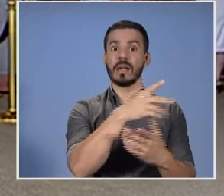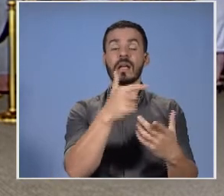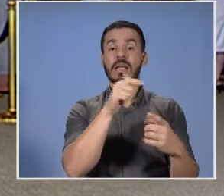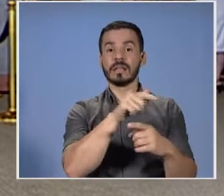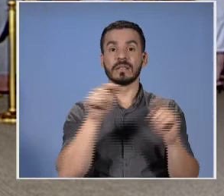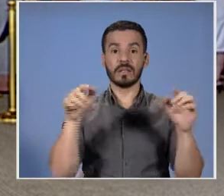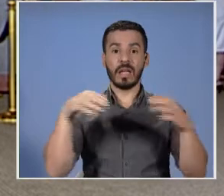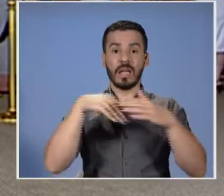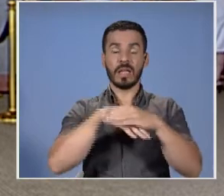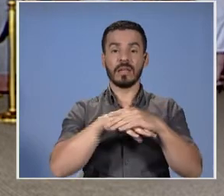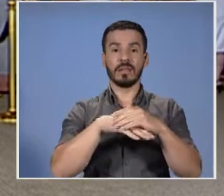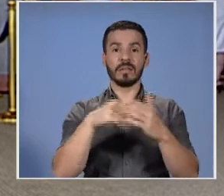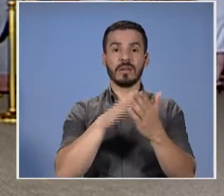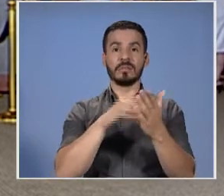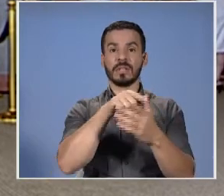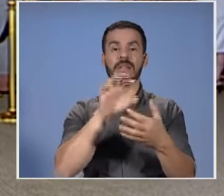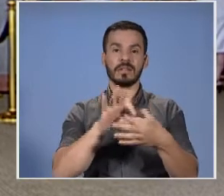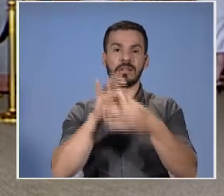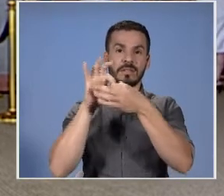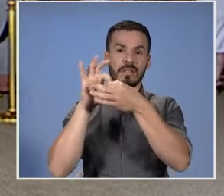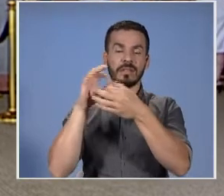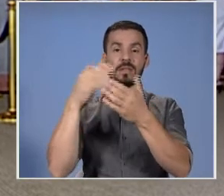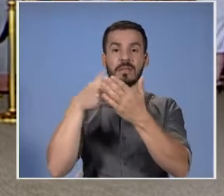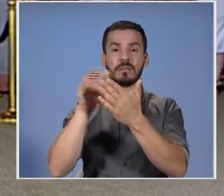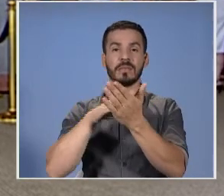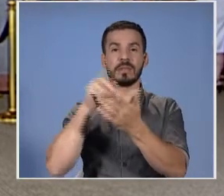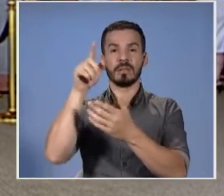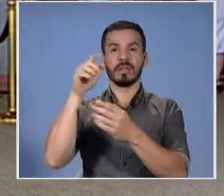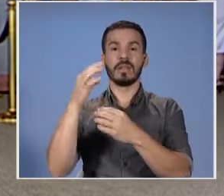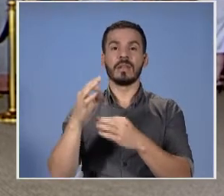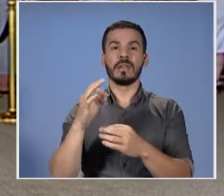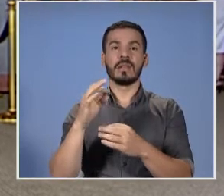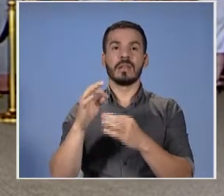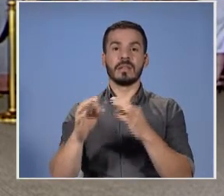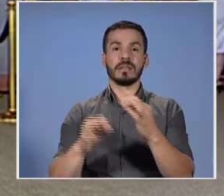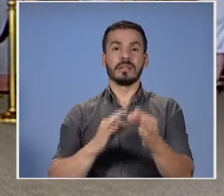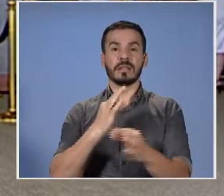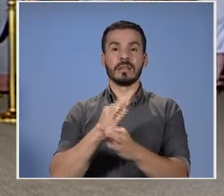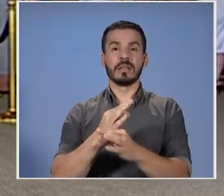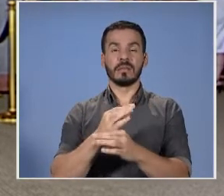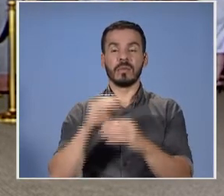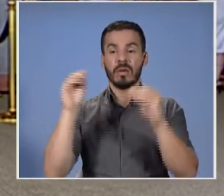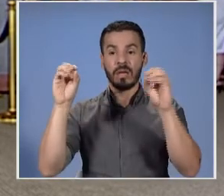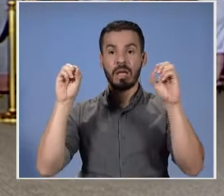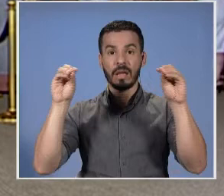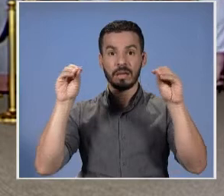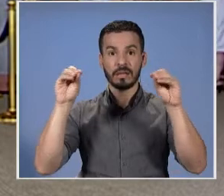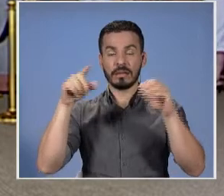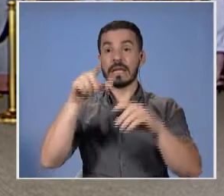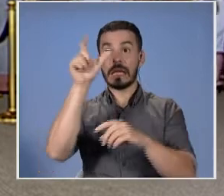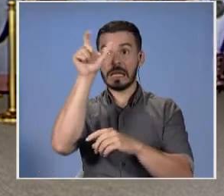finalmente a lo interno las pinturas tienen esta relación. Las pinturas tienen un estilo academicista, son italianas